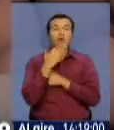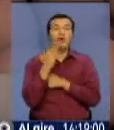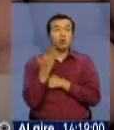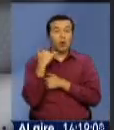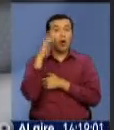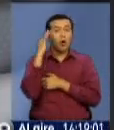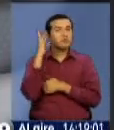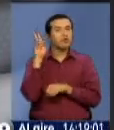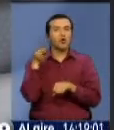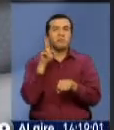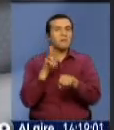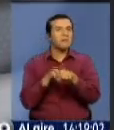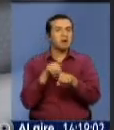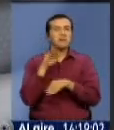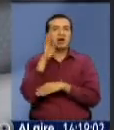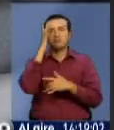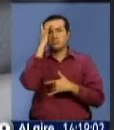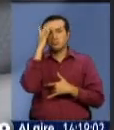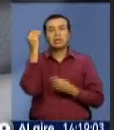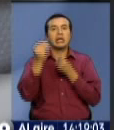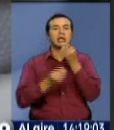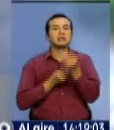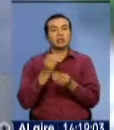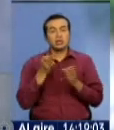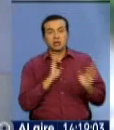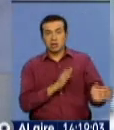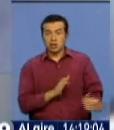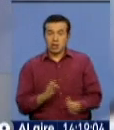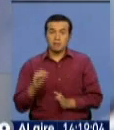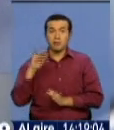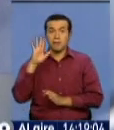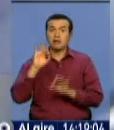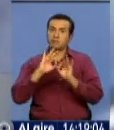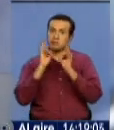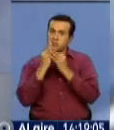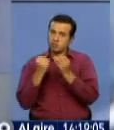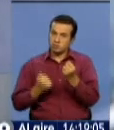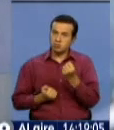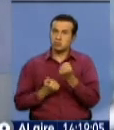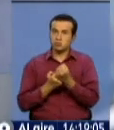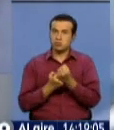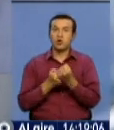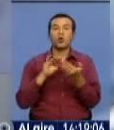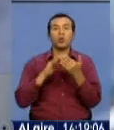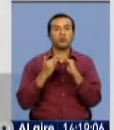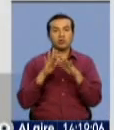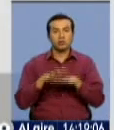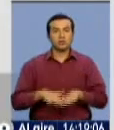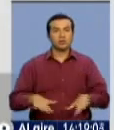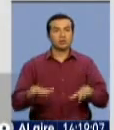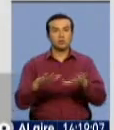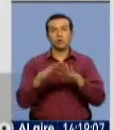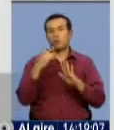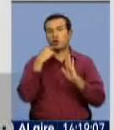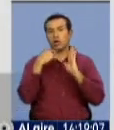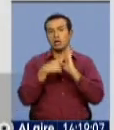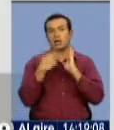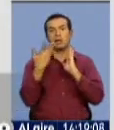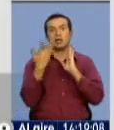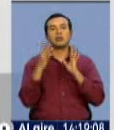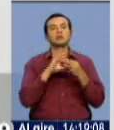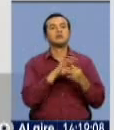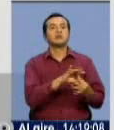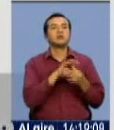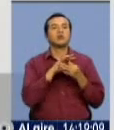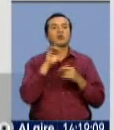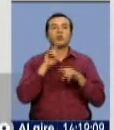vez más común. Y ahí lo que se necesita es una labor terapéutica que involucre a la familia y también a la comunidad. Es decir, ese vínculo con